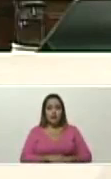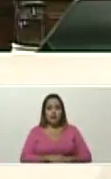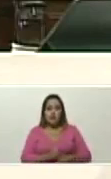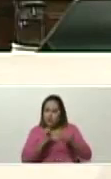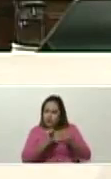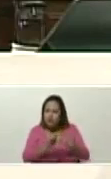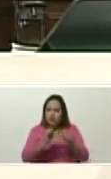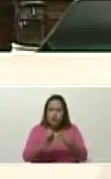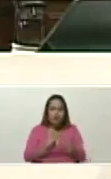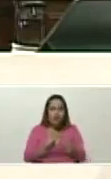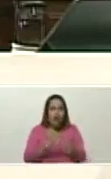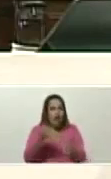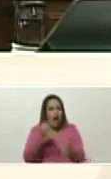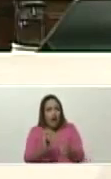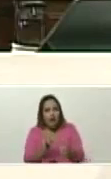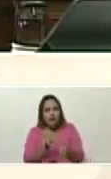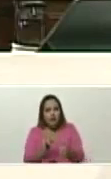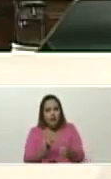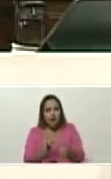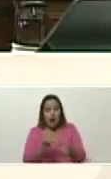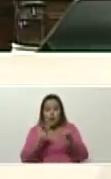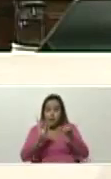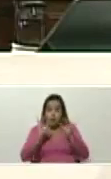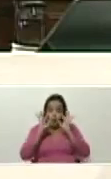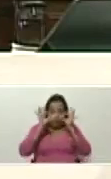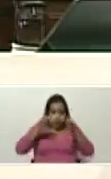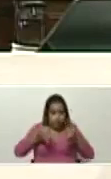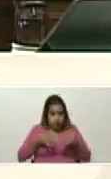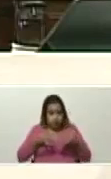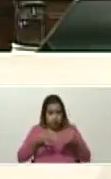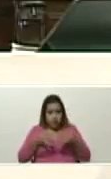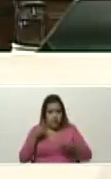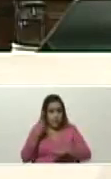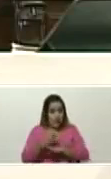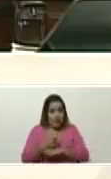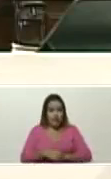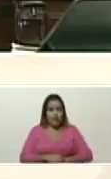permanentemente se sometan a la autocrítica, a la autoexigencia,